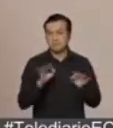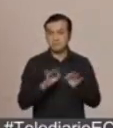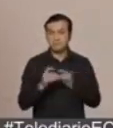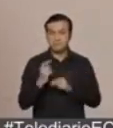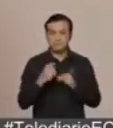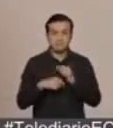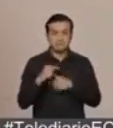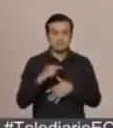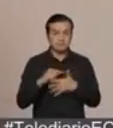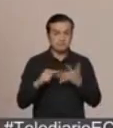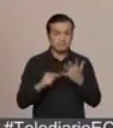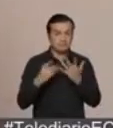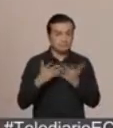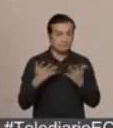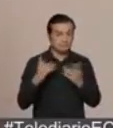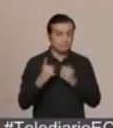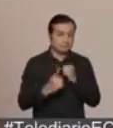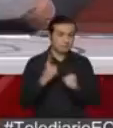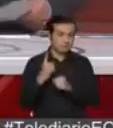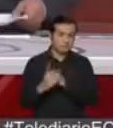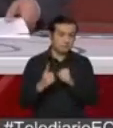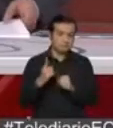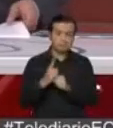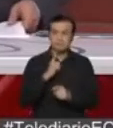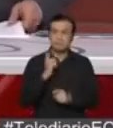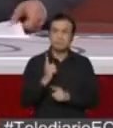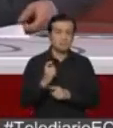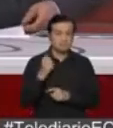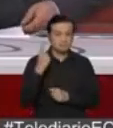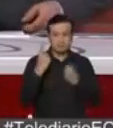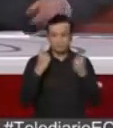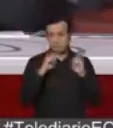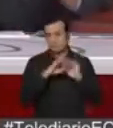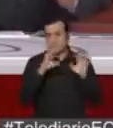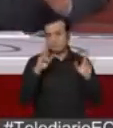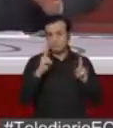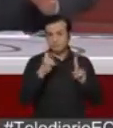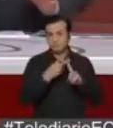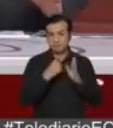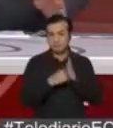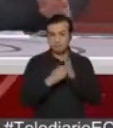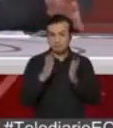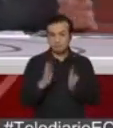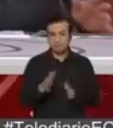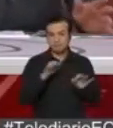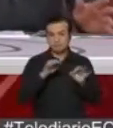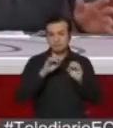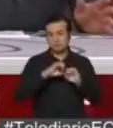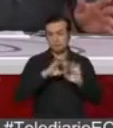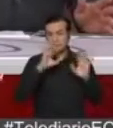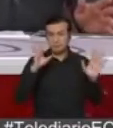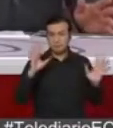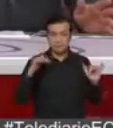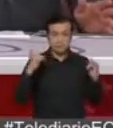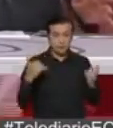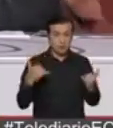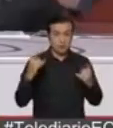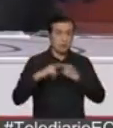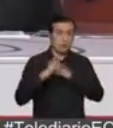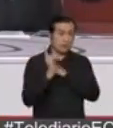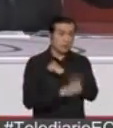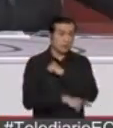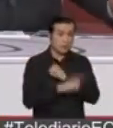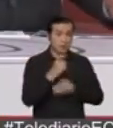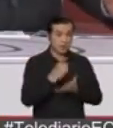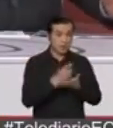divisas anuales. Claro, completamente. Viceministro, quisiéramos tener una claridad. Esta no es una sanción para el